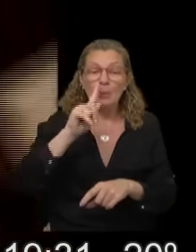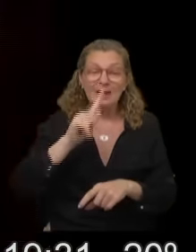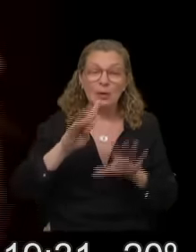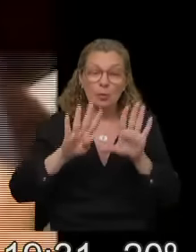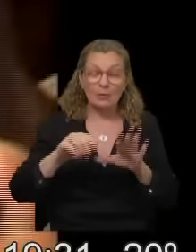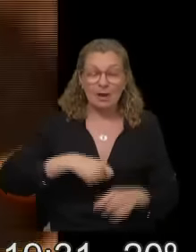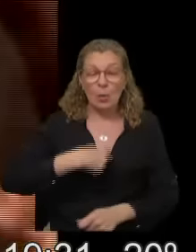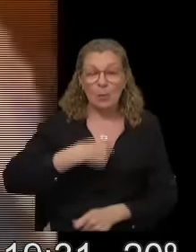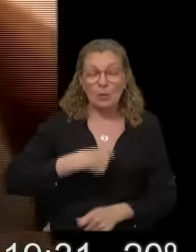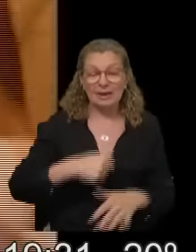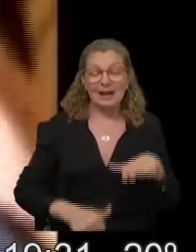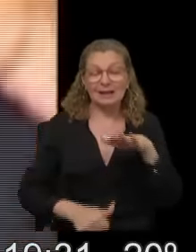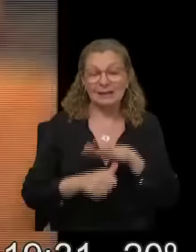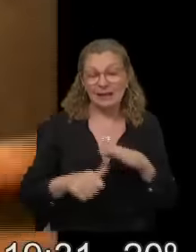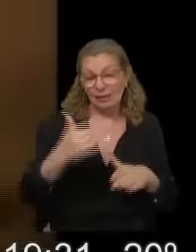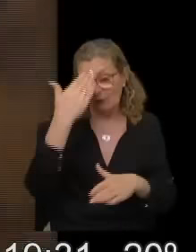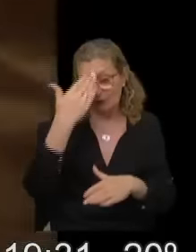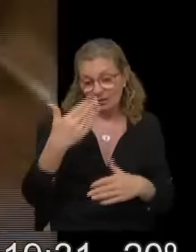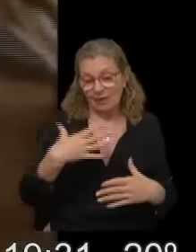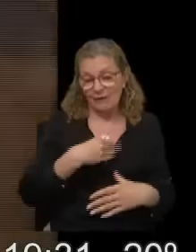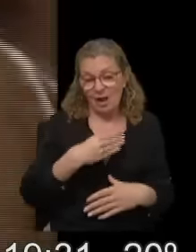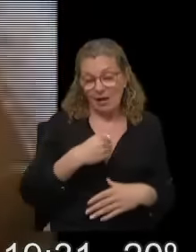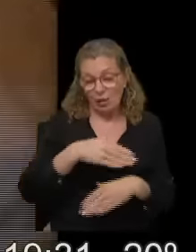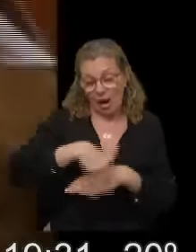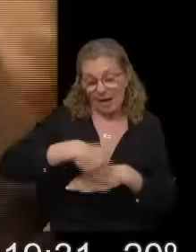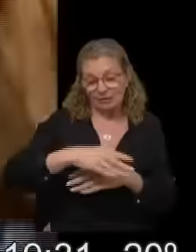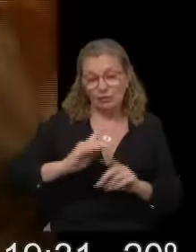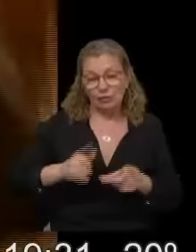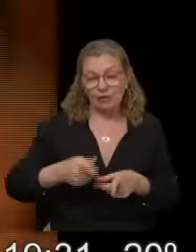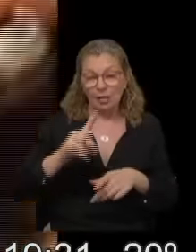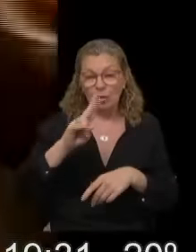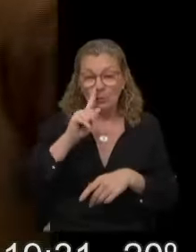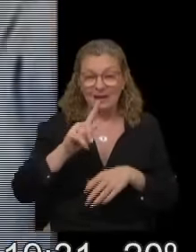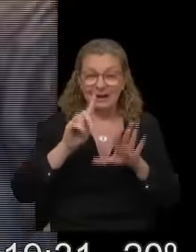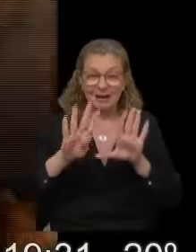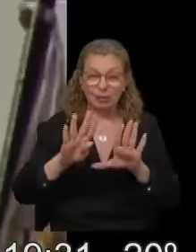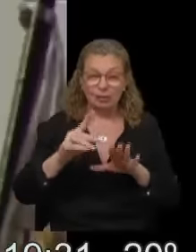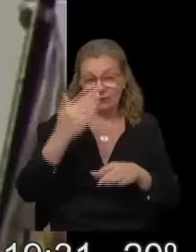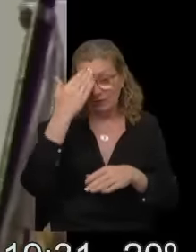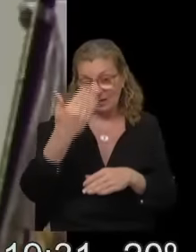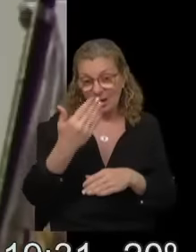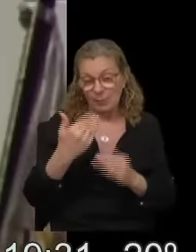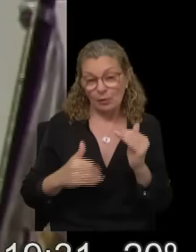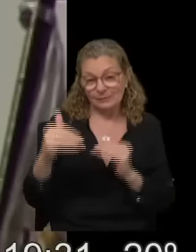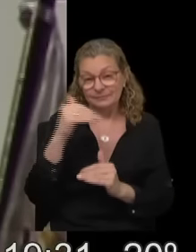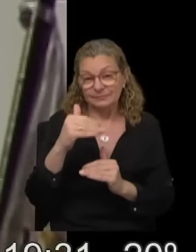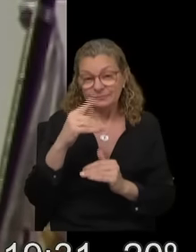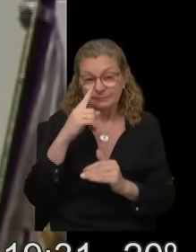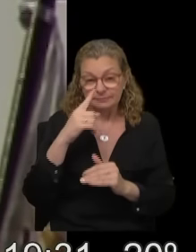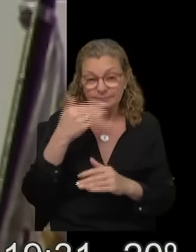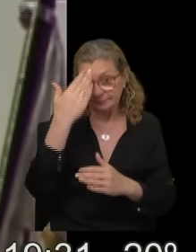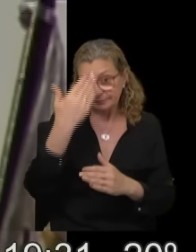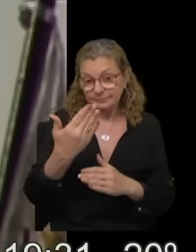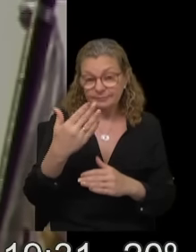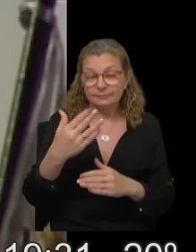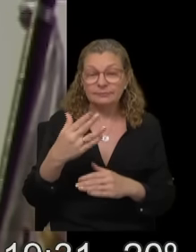José Mujica como candidato frente al nacionalista Luis Lacalle Herrera. En 2014, una vez más, el Frente Amplio se impuso en el balotaje, que ese año enfrentó a